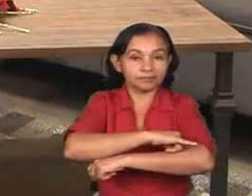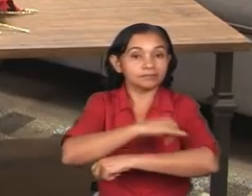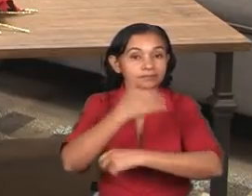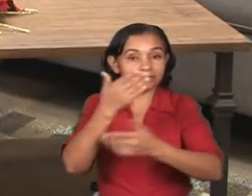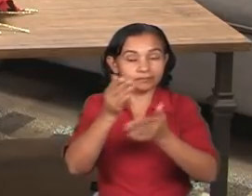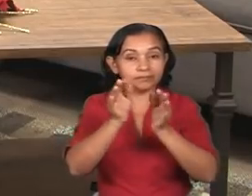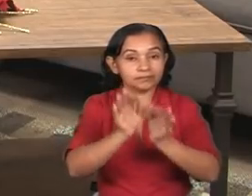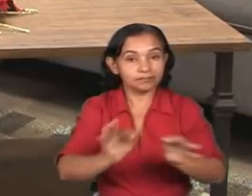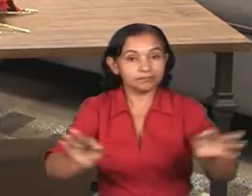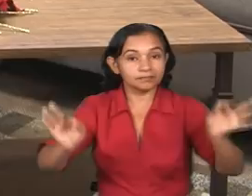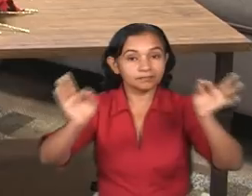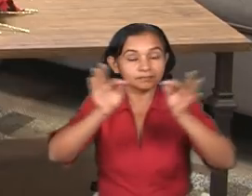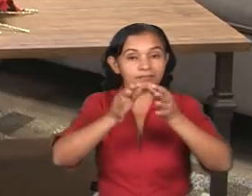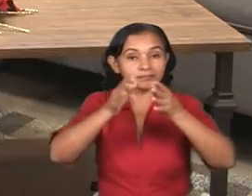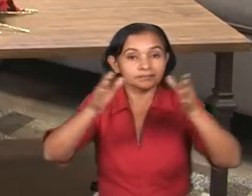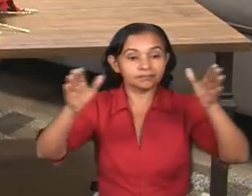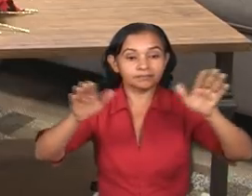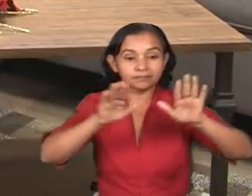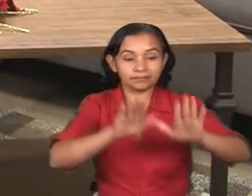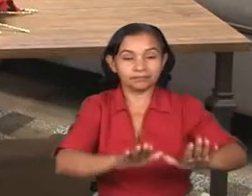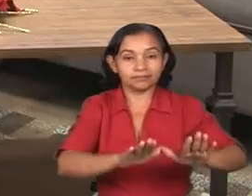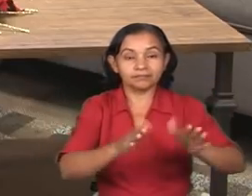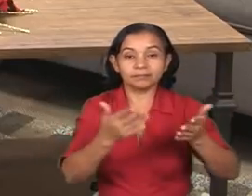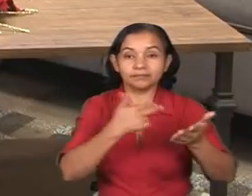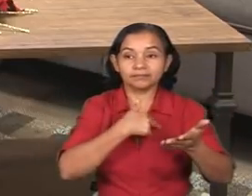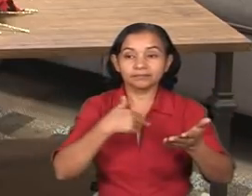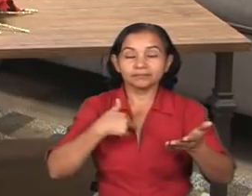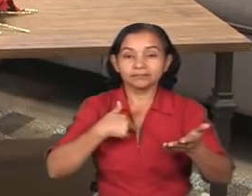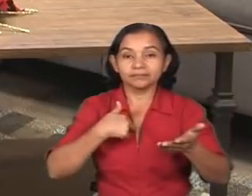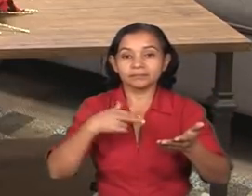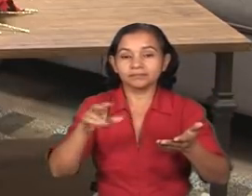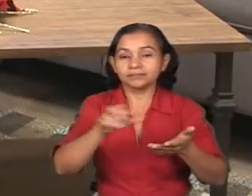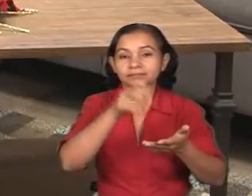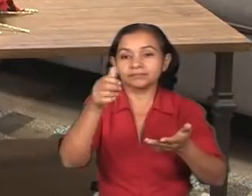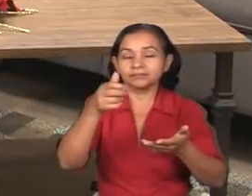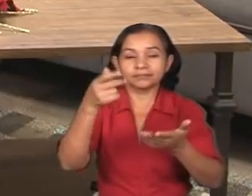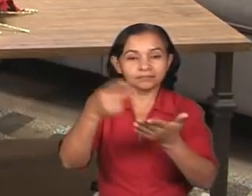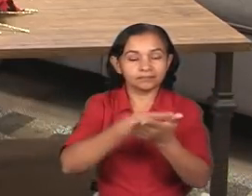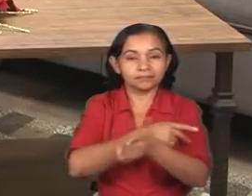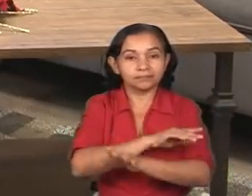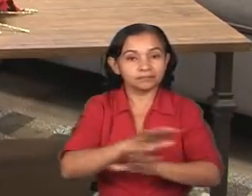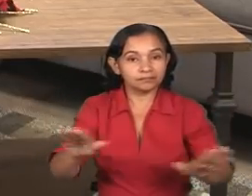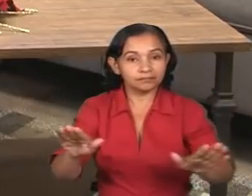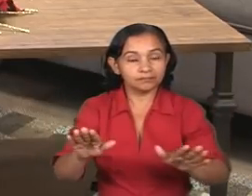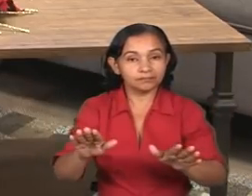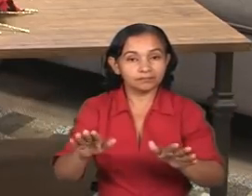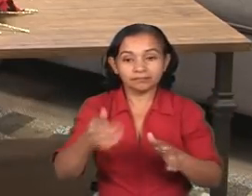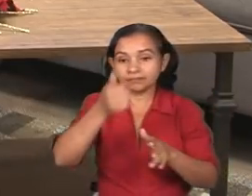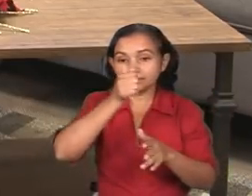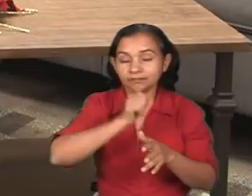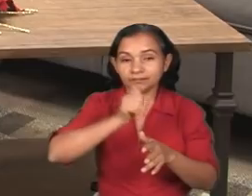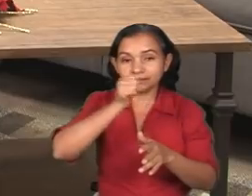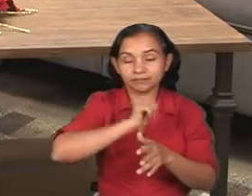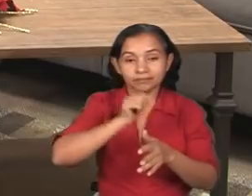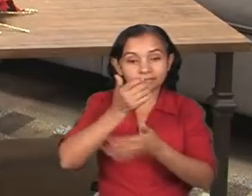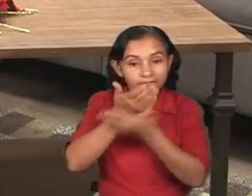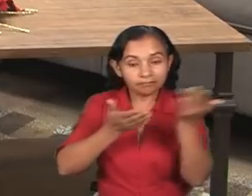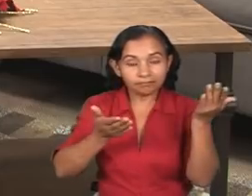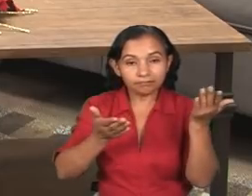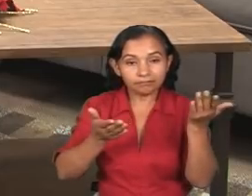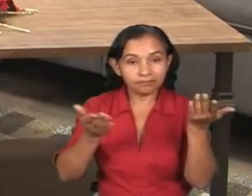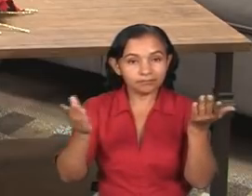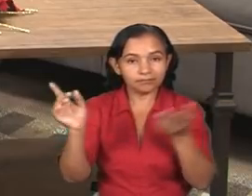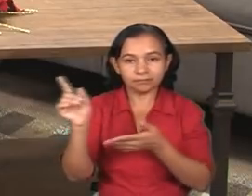un crecimiento, y que ahí va a quedar, porque no es cierto que una vez que termine el proyecto, ya con agua potable y alcantarillado sanitario, el